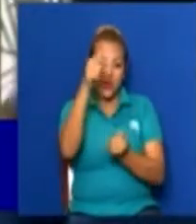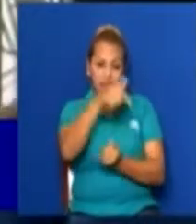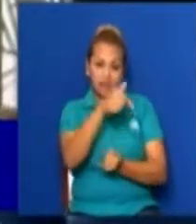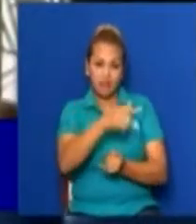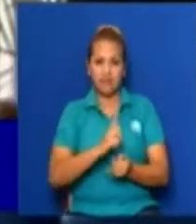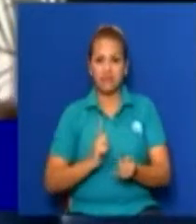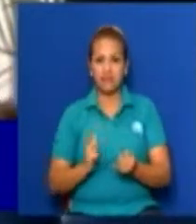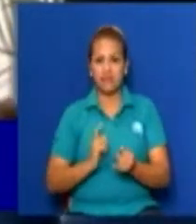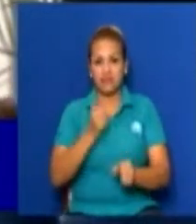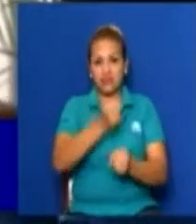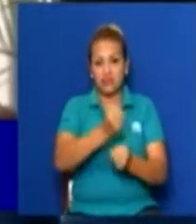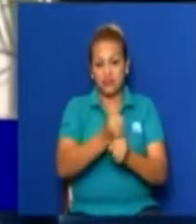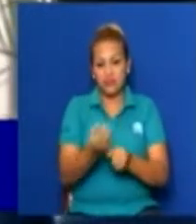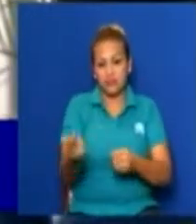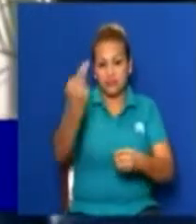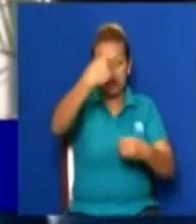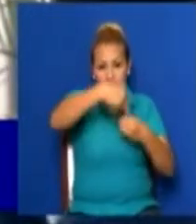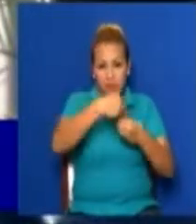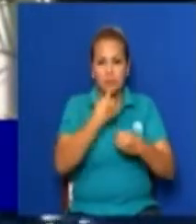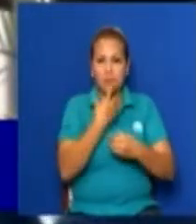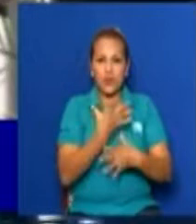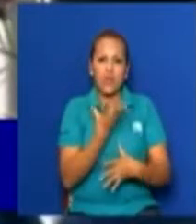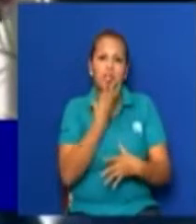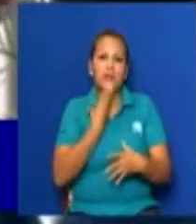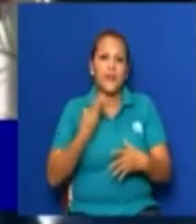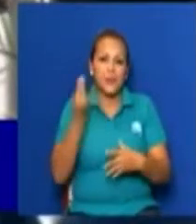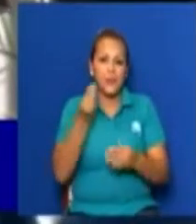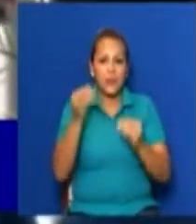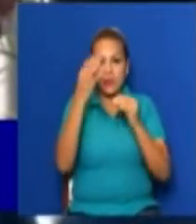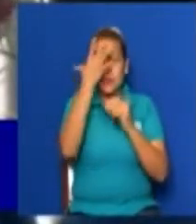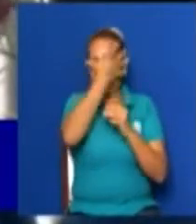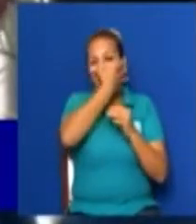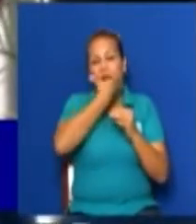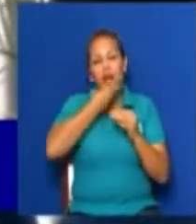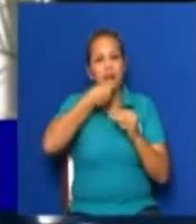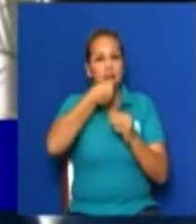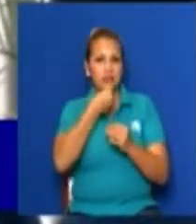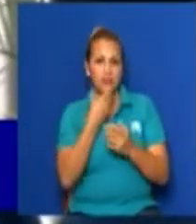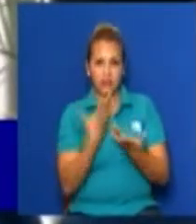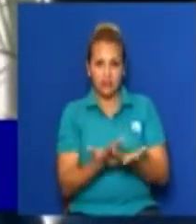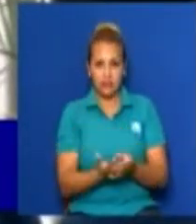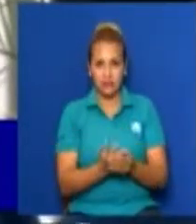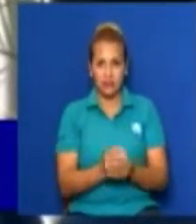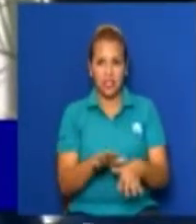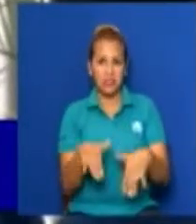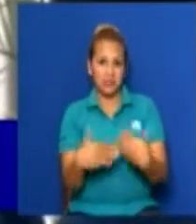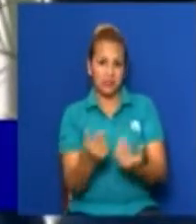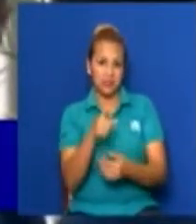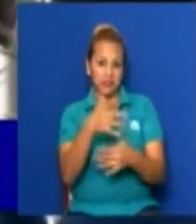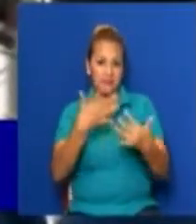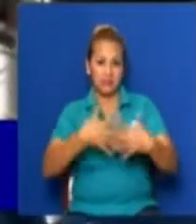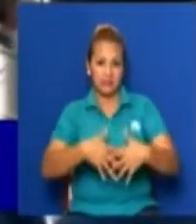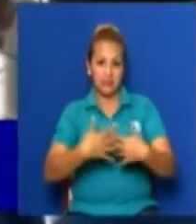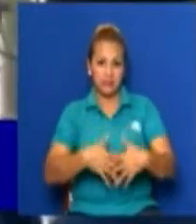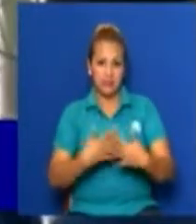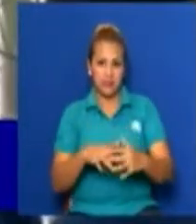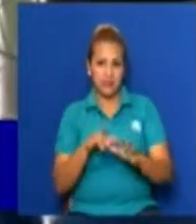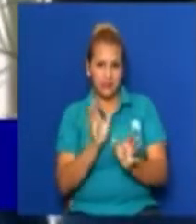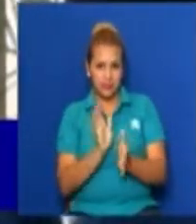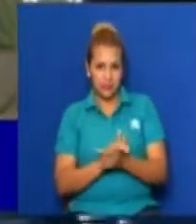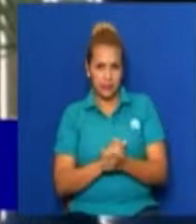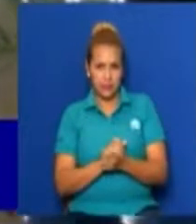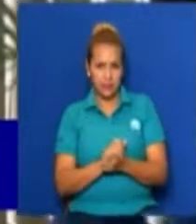en un lugar donde va a dejar a la empresa en alto porque tiene una mujer linda y con